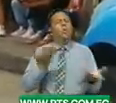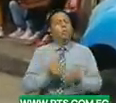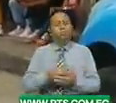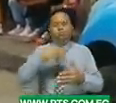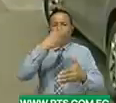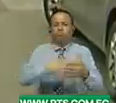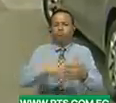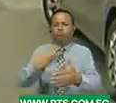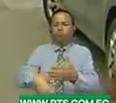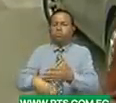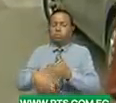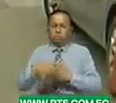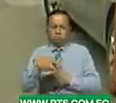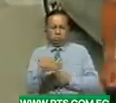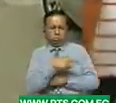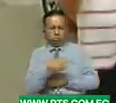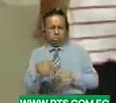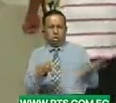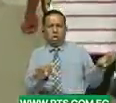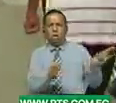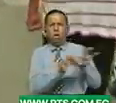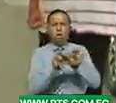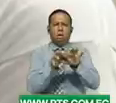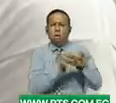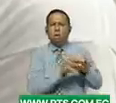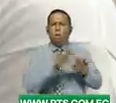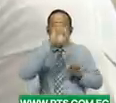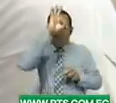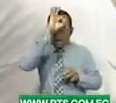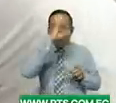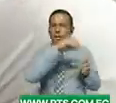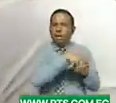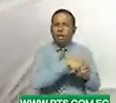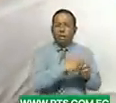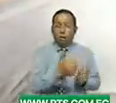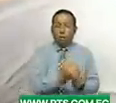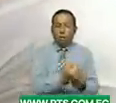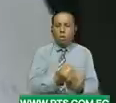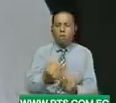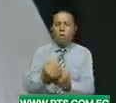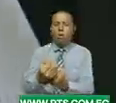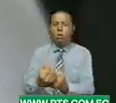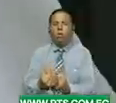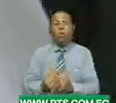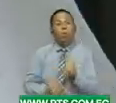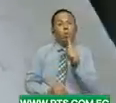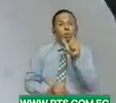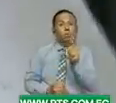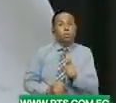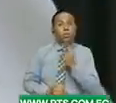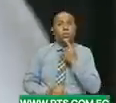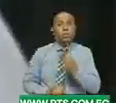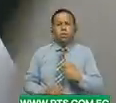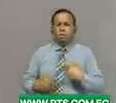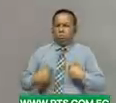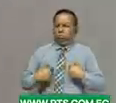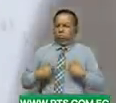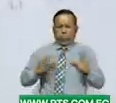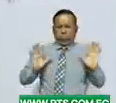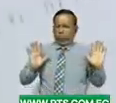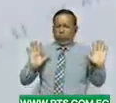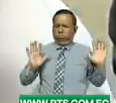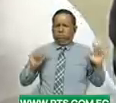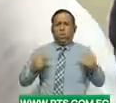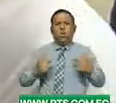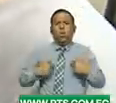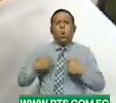algún funcionario de la maternidad para la venta de medicamentos, uno de los afectados indicó que no tiene nada que ver. Compraba 1 o 2, compraba